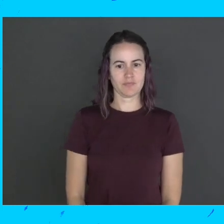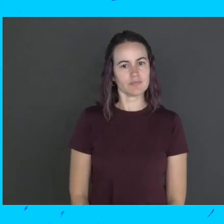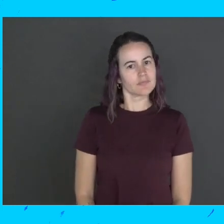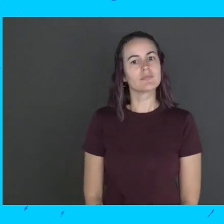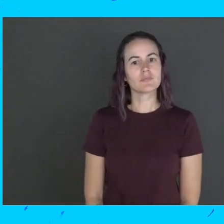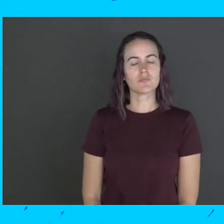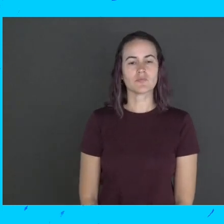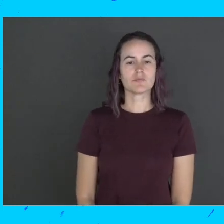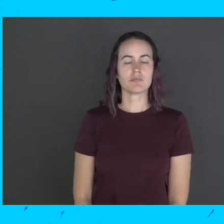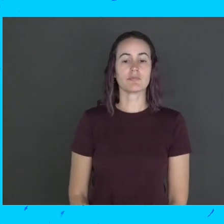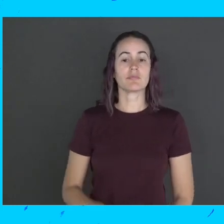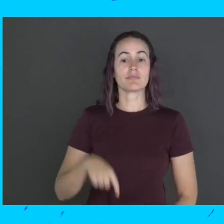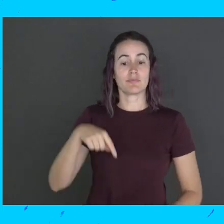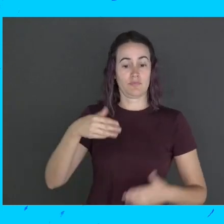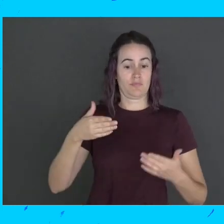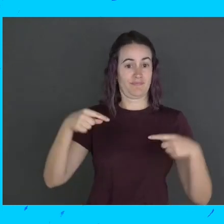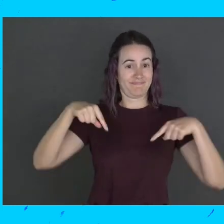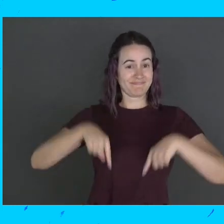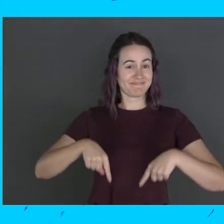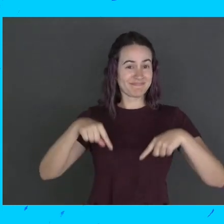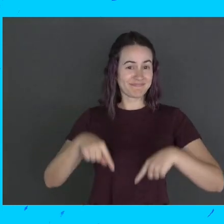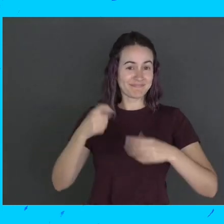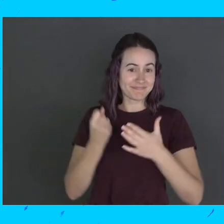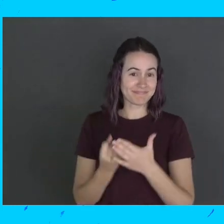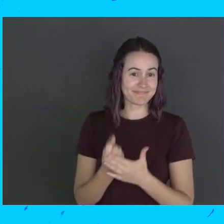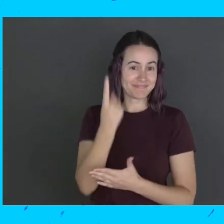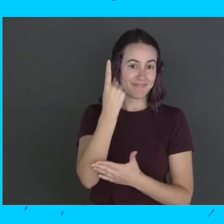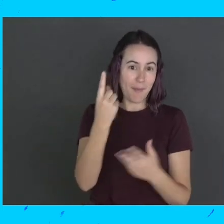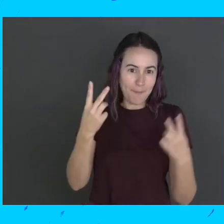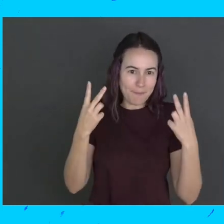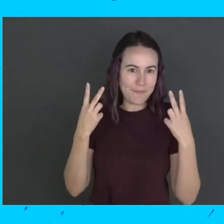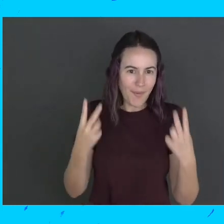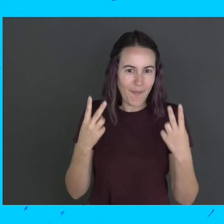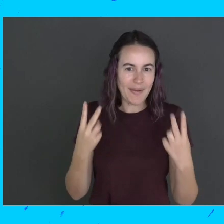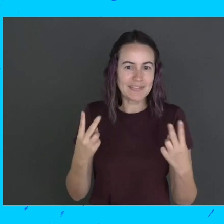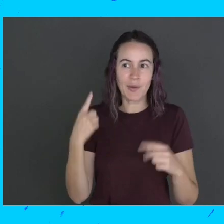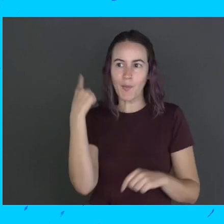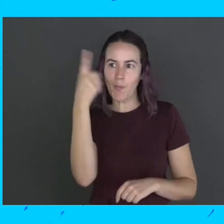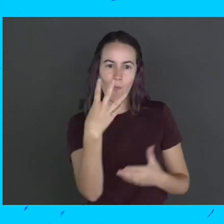evitar las enfermedades transmisibles y no transmisibles.